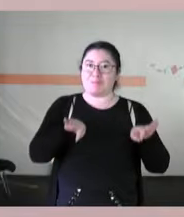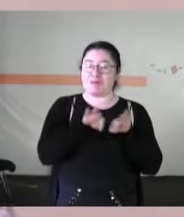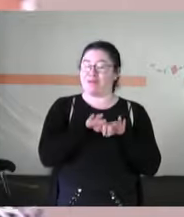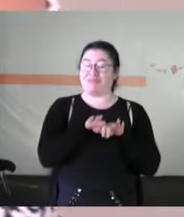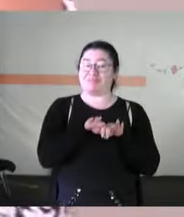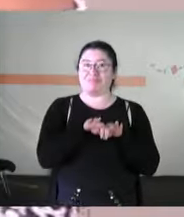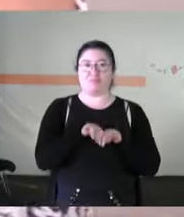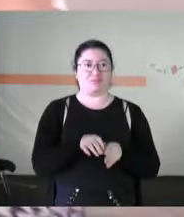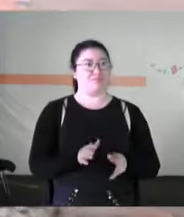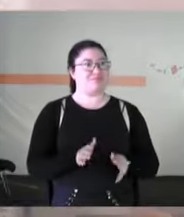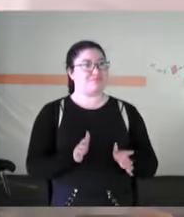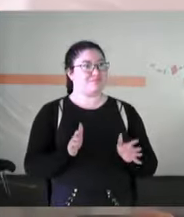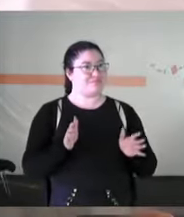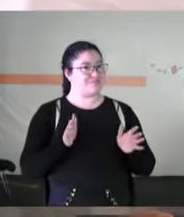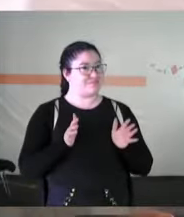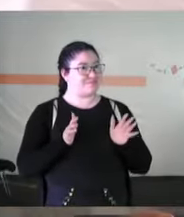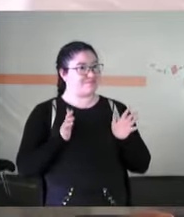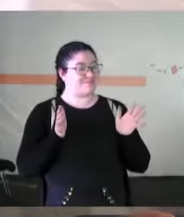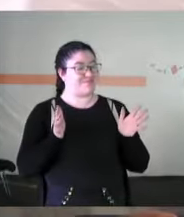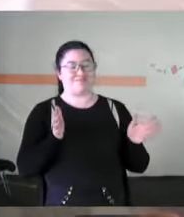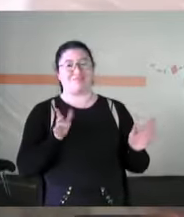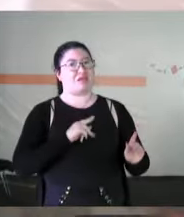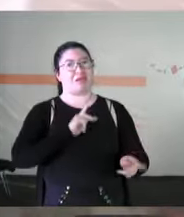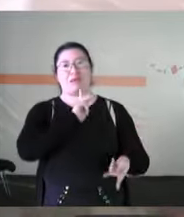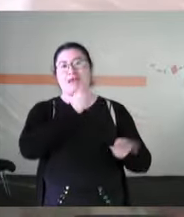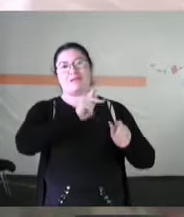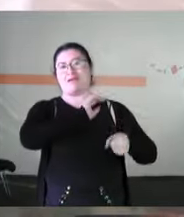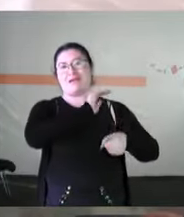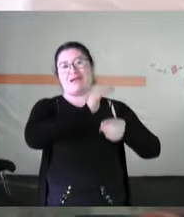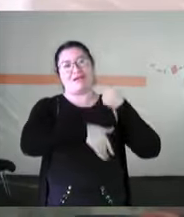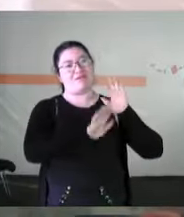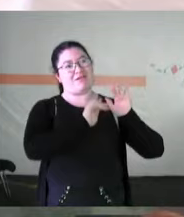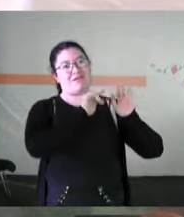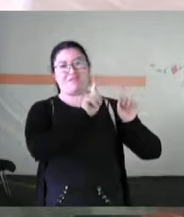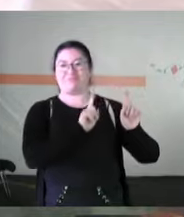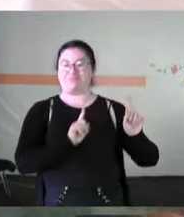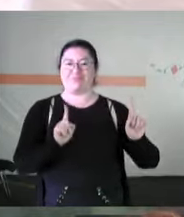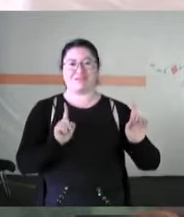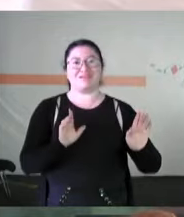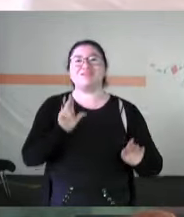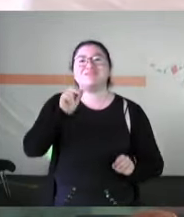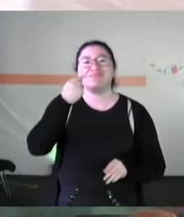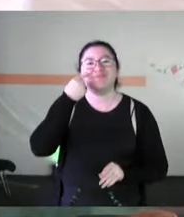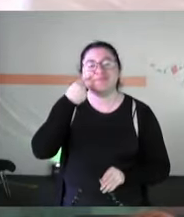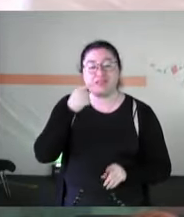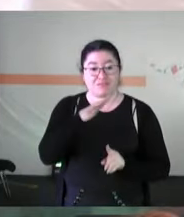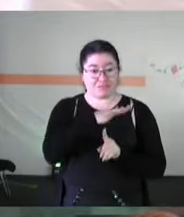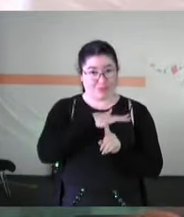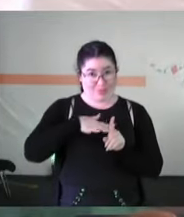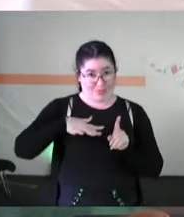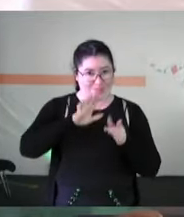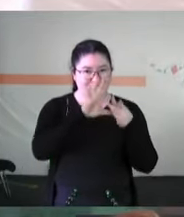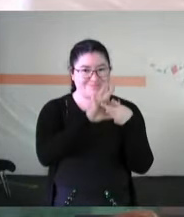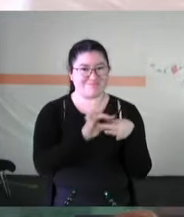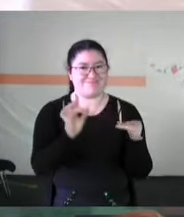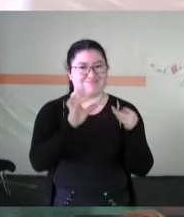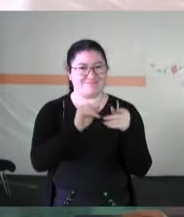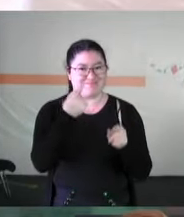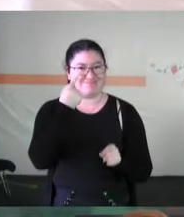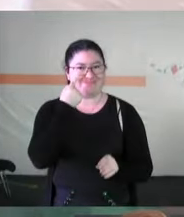Sorpresa. Bueno, aquí terminó nuestra conversación. Si me van a citar, por favor, pongan el contexto.